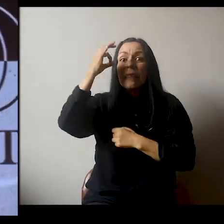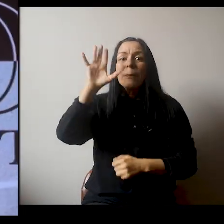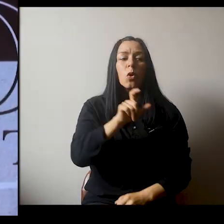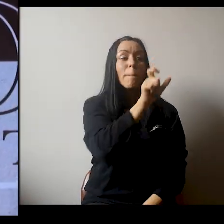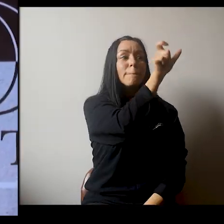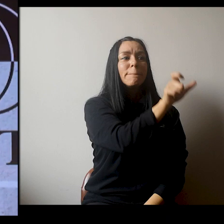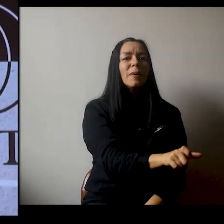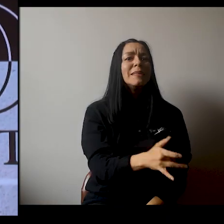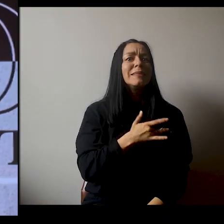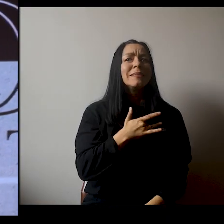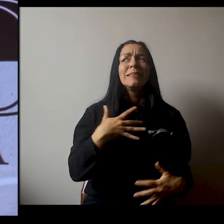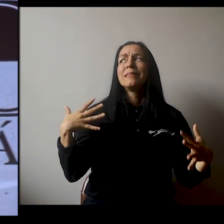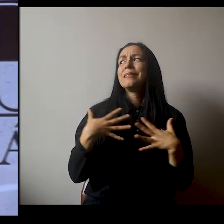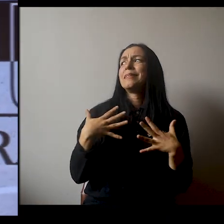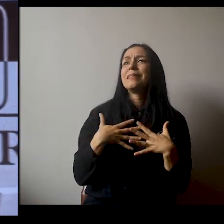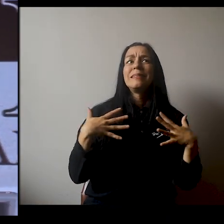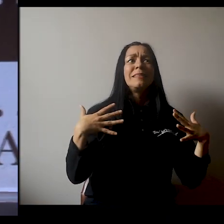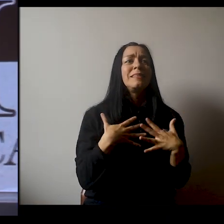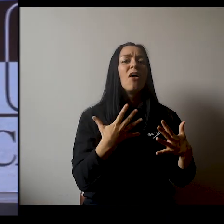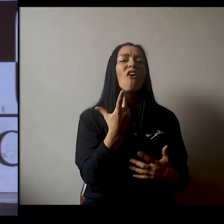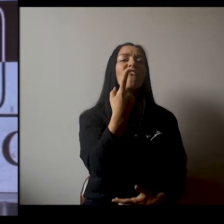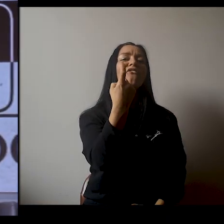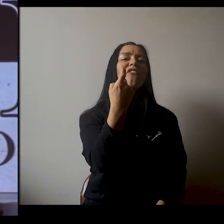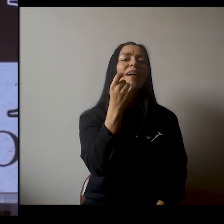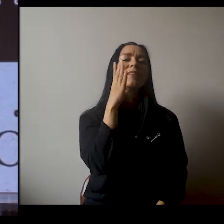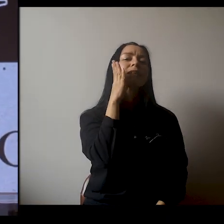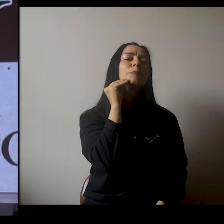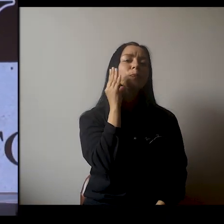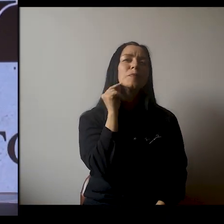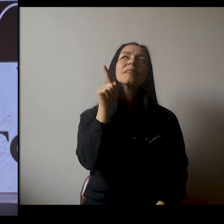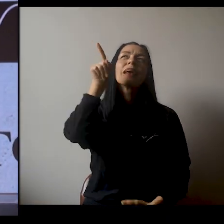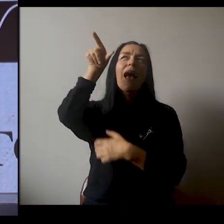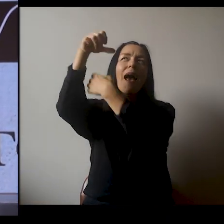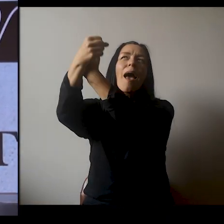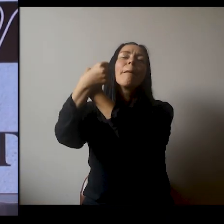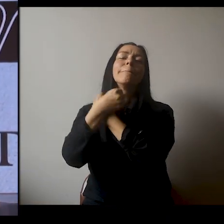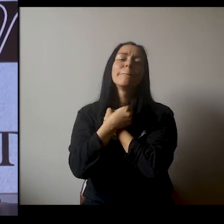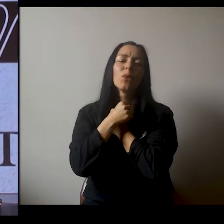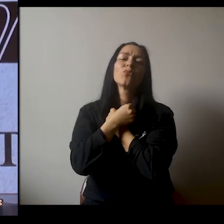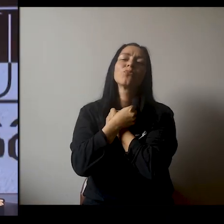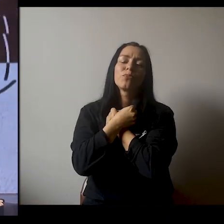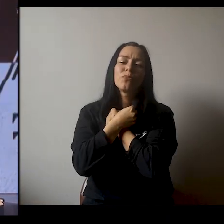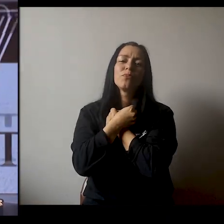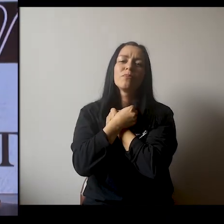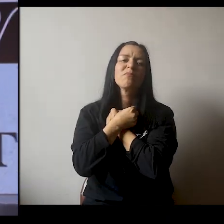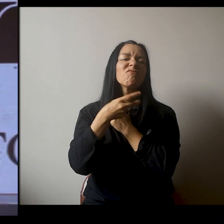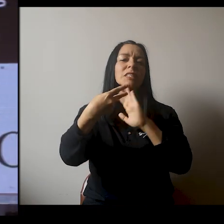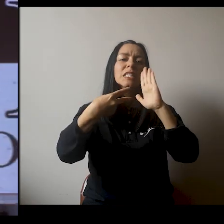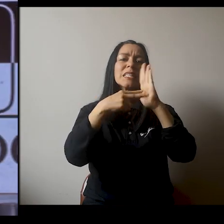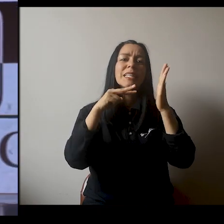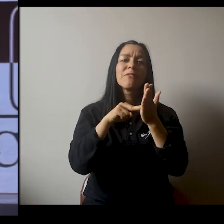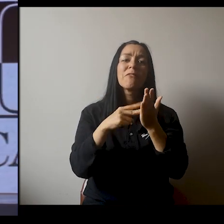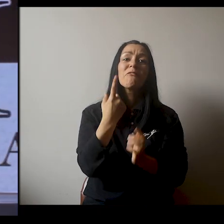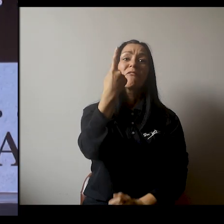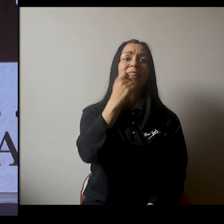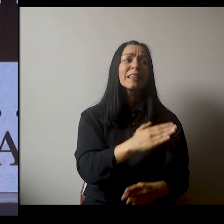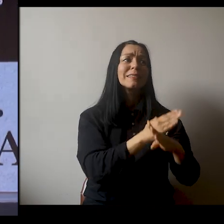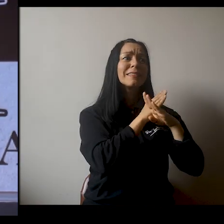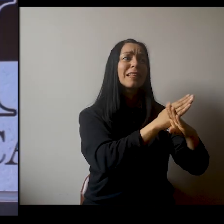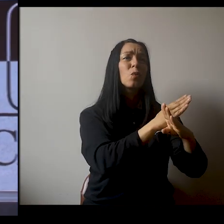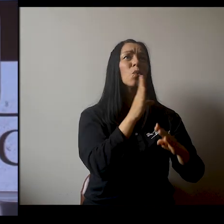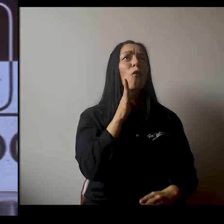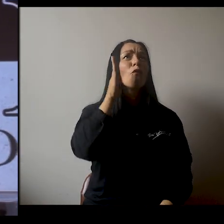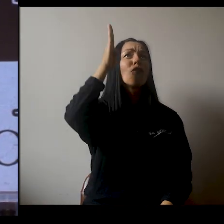Dios. Persona que tiene miedo en este tiempo no ha experimentado el amor de Dios. Eso quiere decir que no